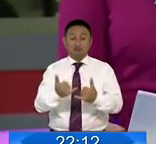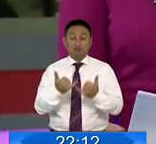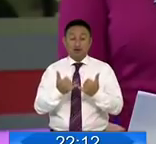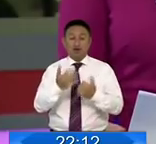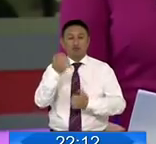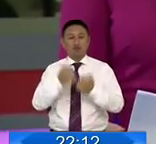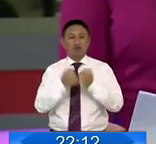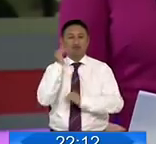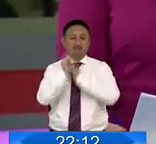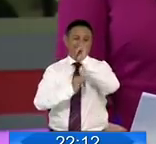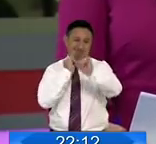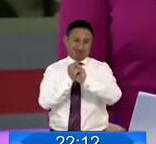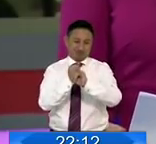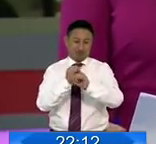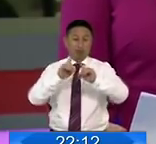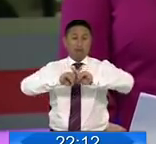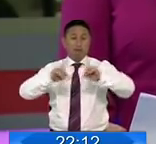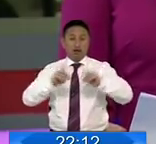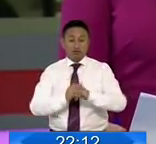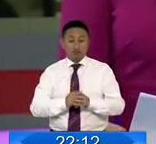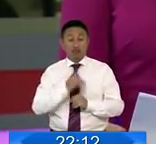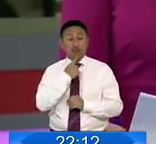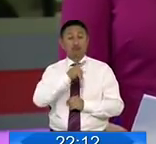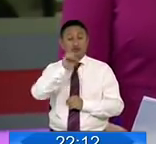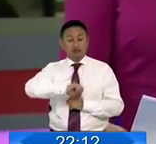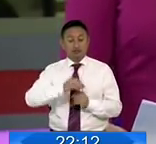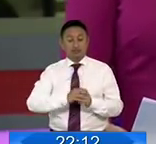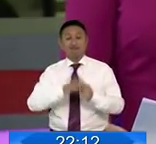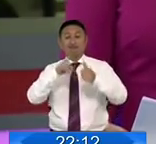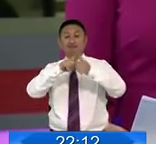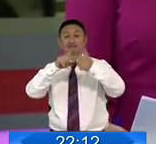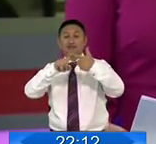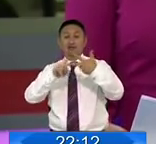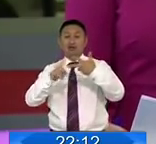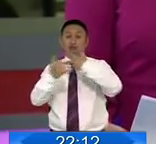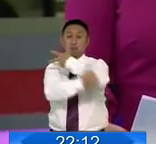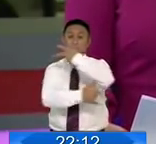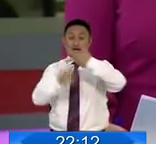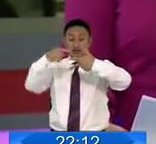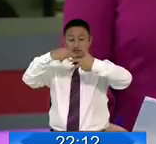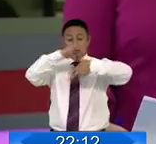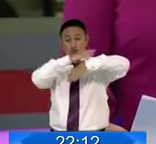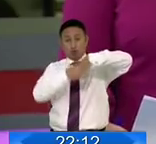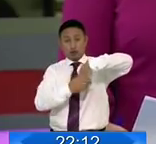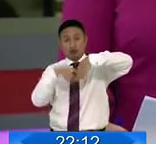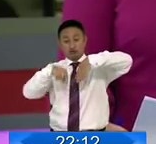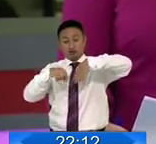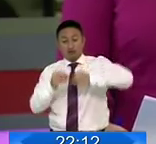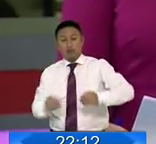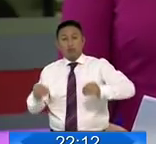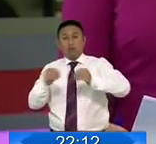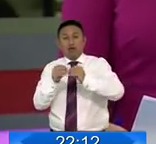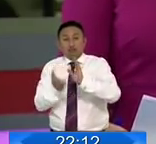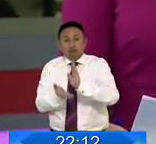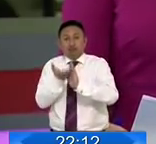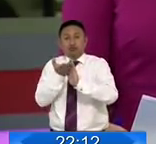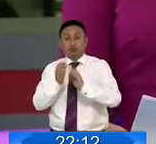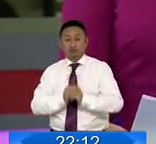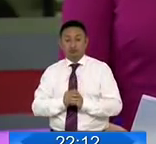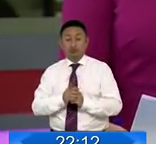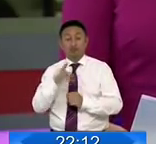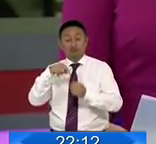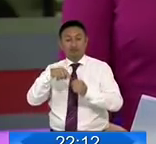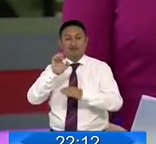contexto internacional. Sin embargo, también señala que solo 3 países suramericanos aumentarán el valor de sus envíos,